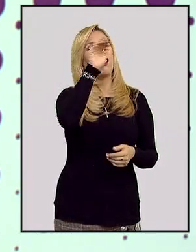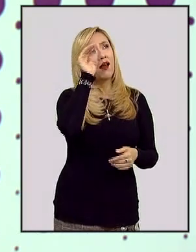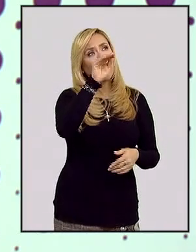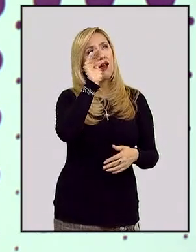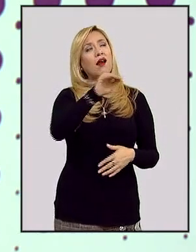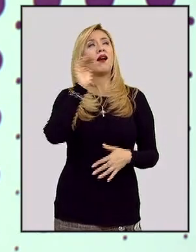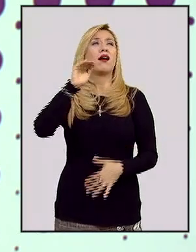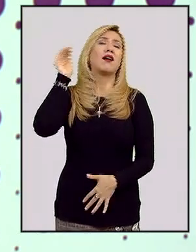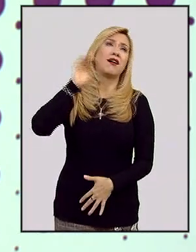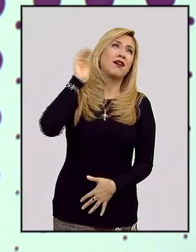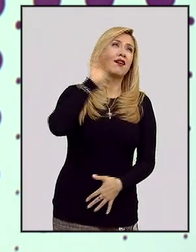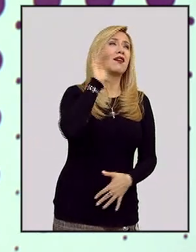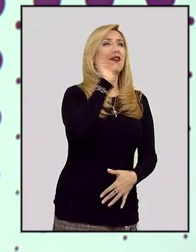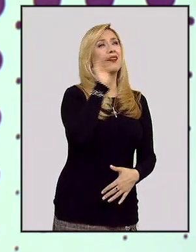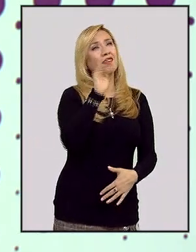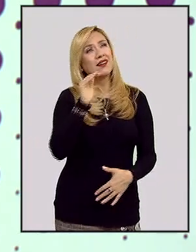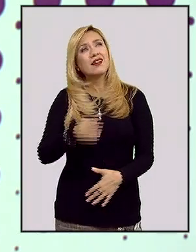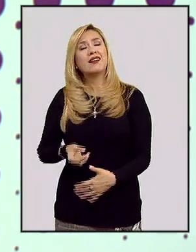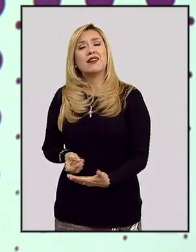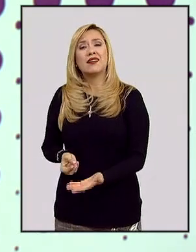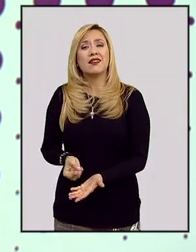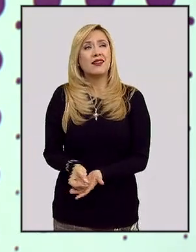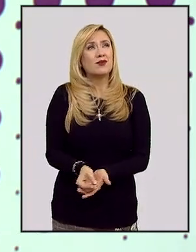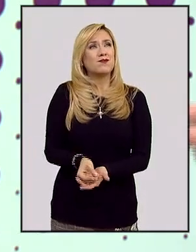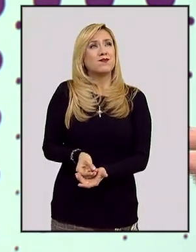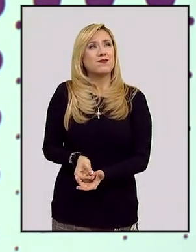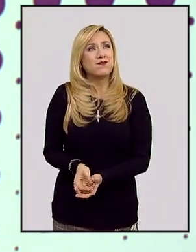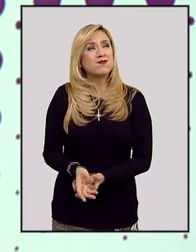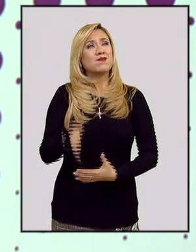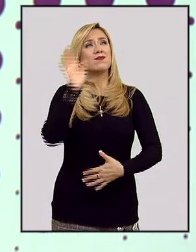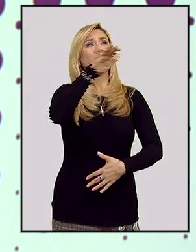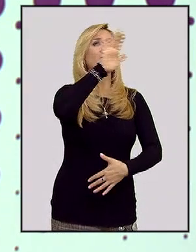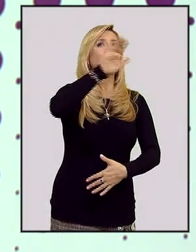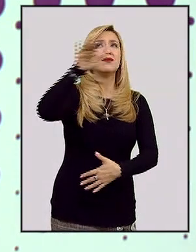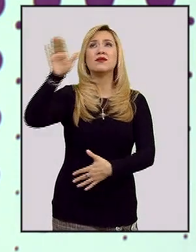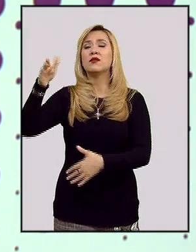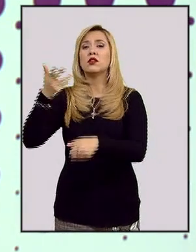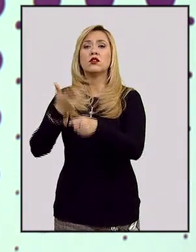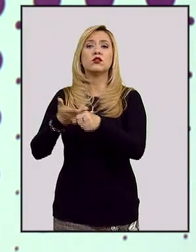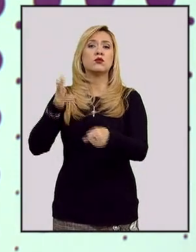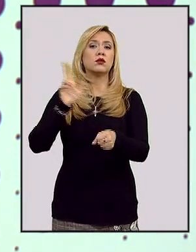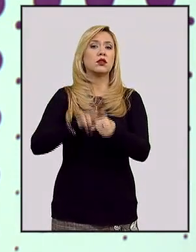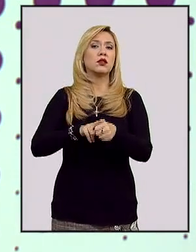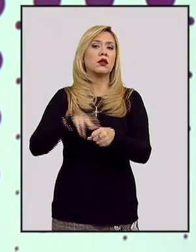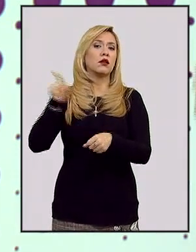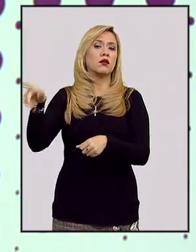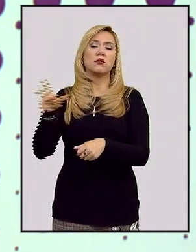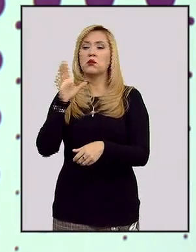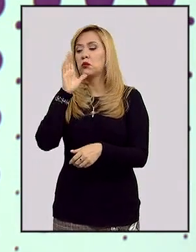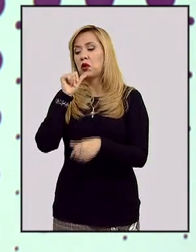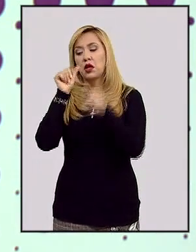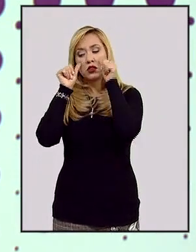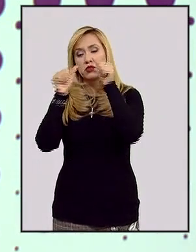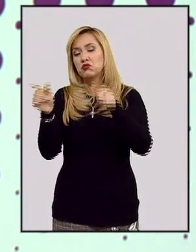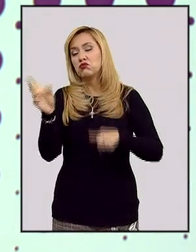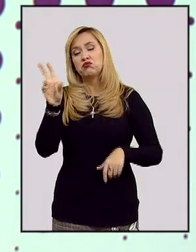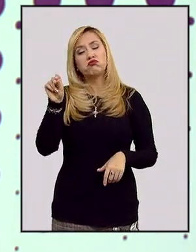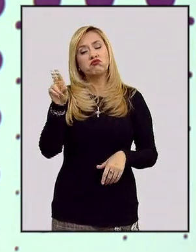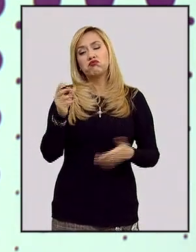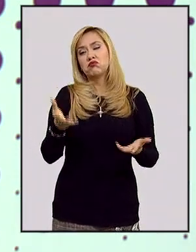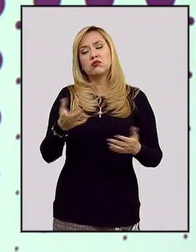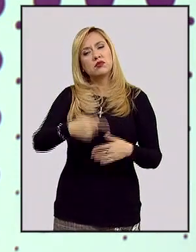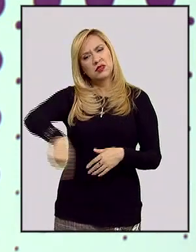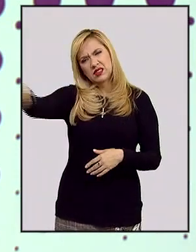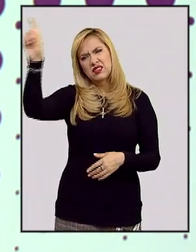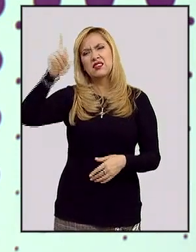atención del parto. No había la posibilidad del hospital de su comunidad de atenderla en ese momento, la mandan a